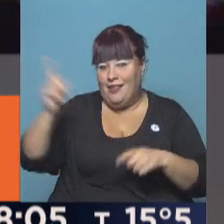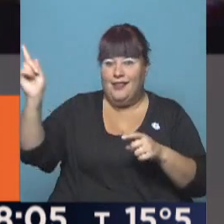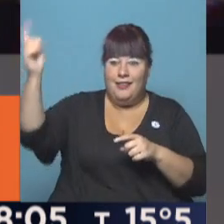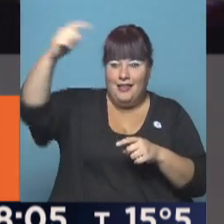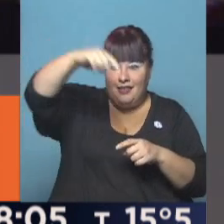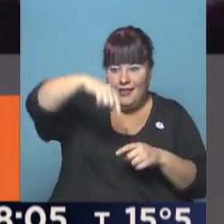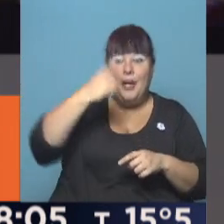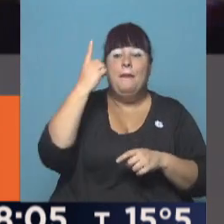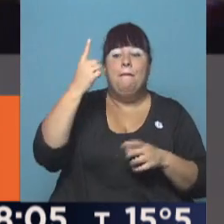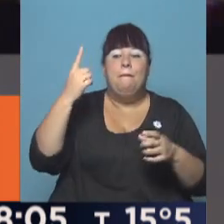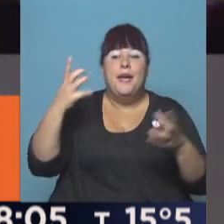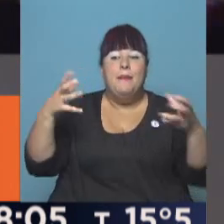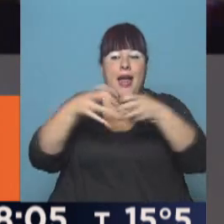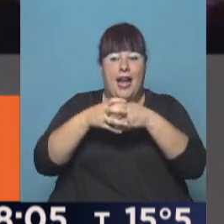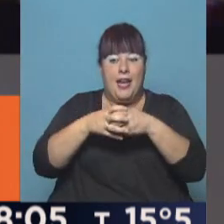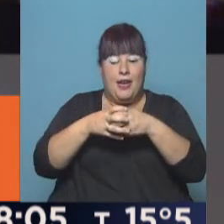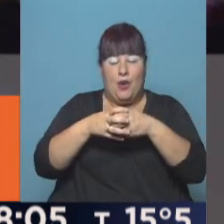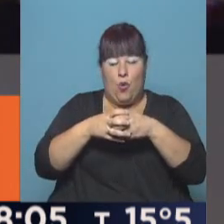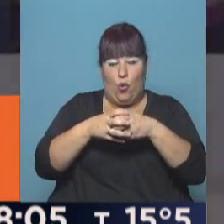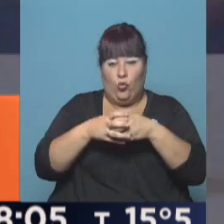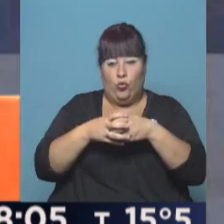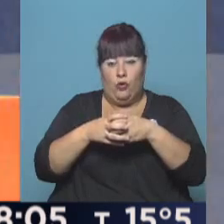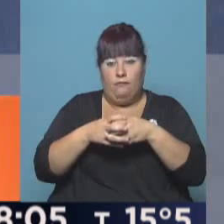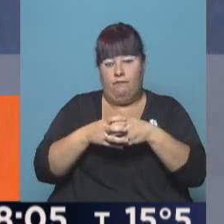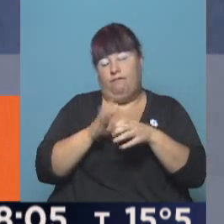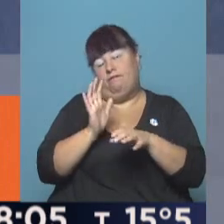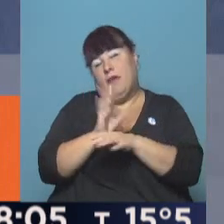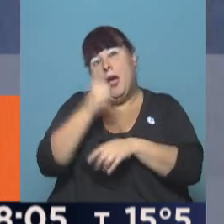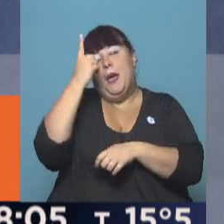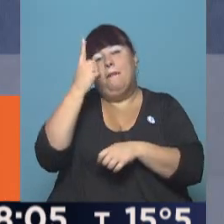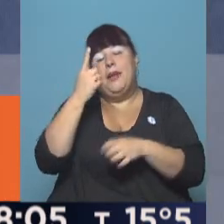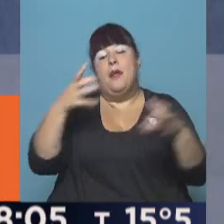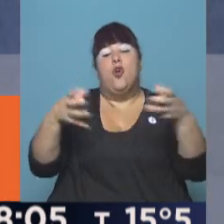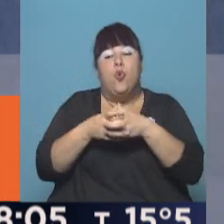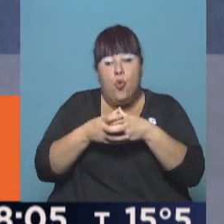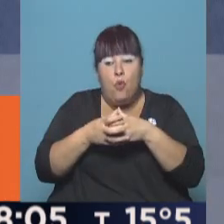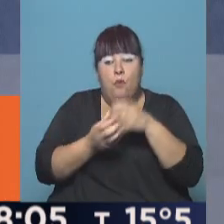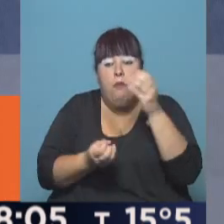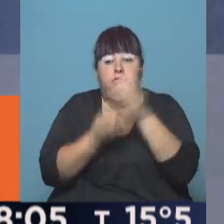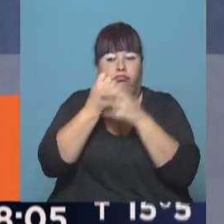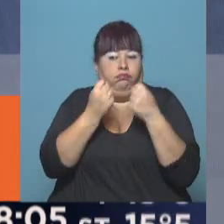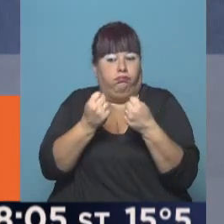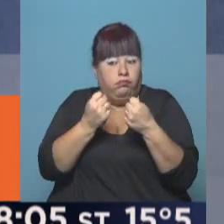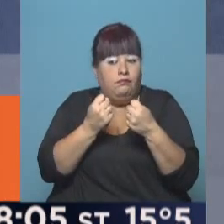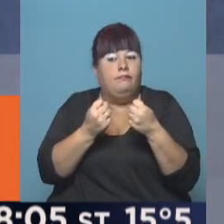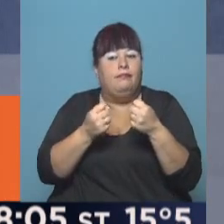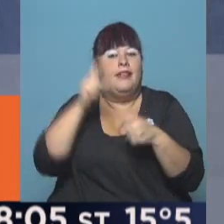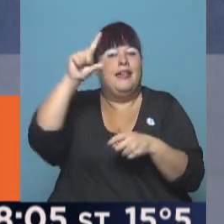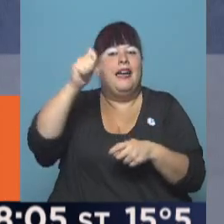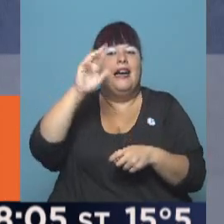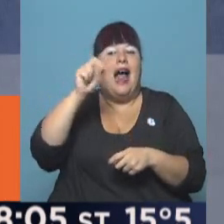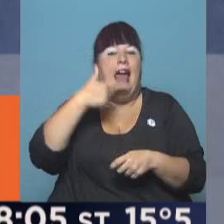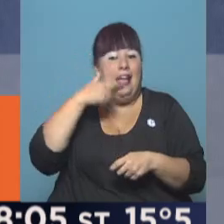digamos. La primera junta... o el primer movimiento que aparece fuerte, empieza en